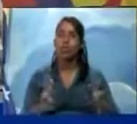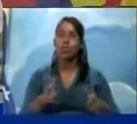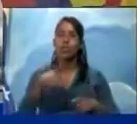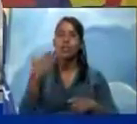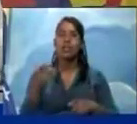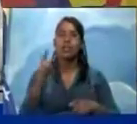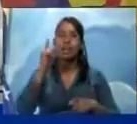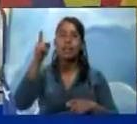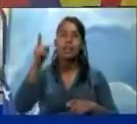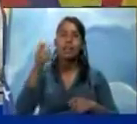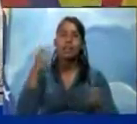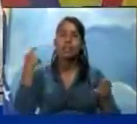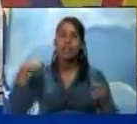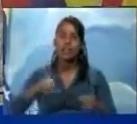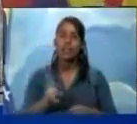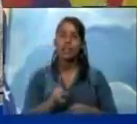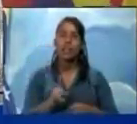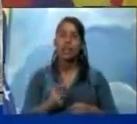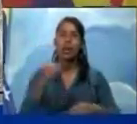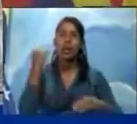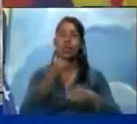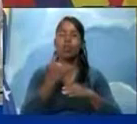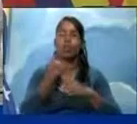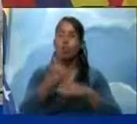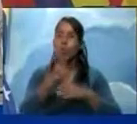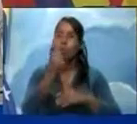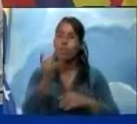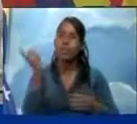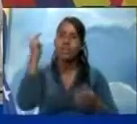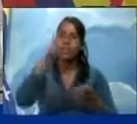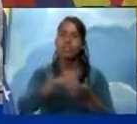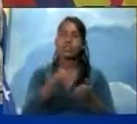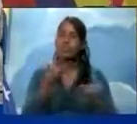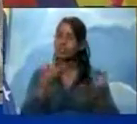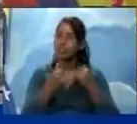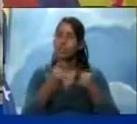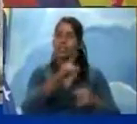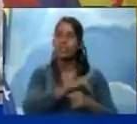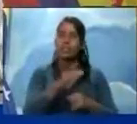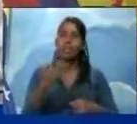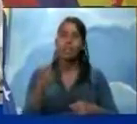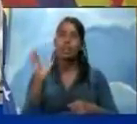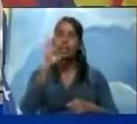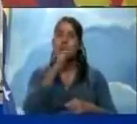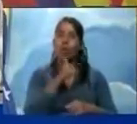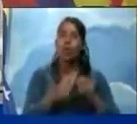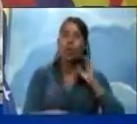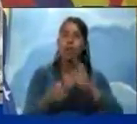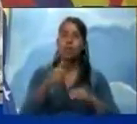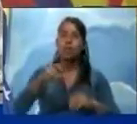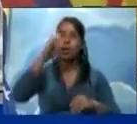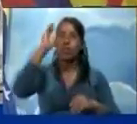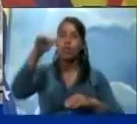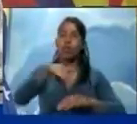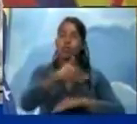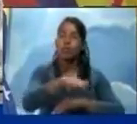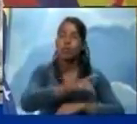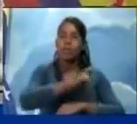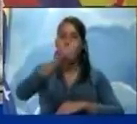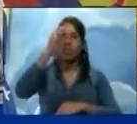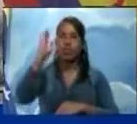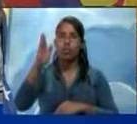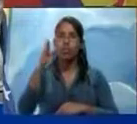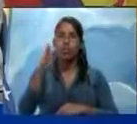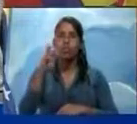que él tenía. Como él llegó a la conclusión de que no hay más Dios fuera de Dios,